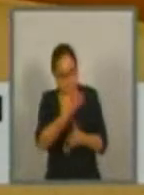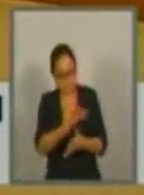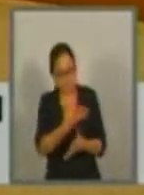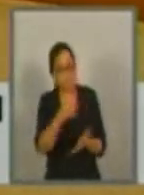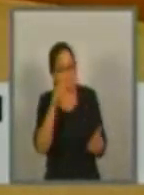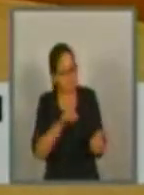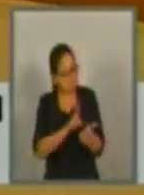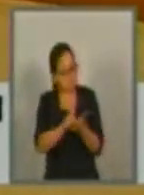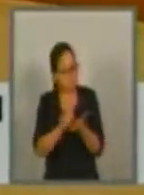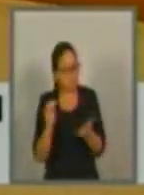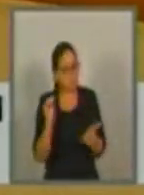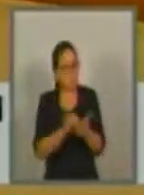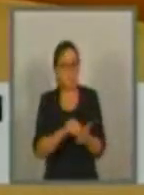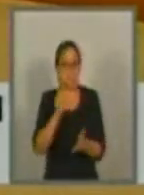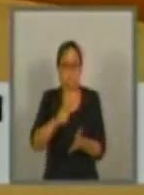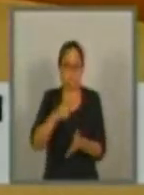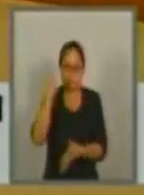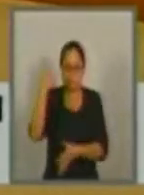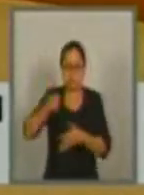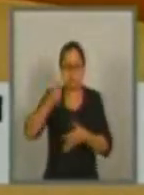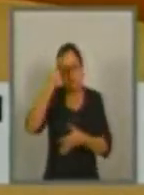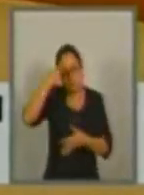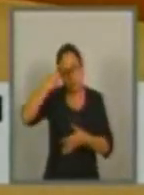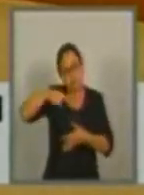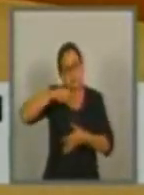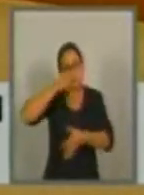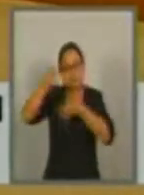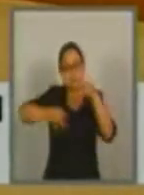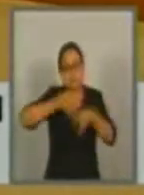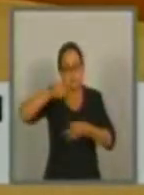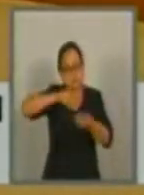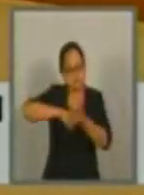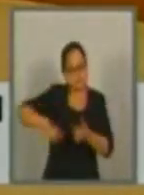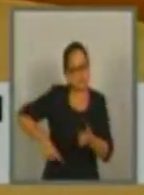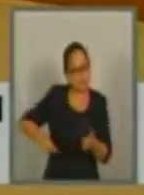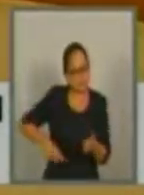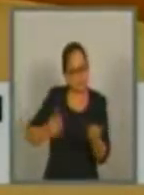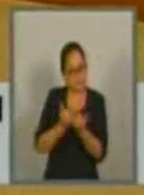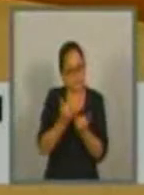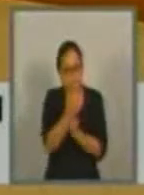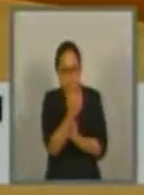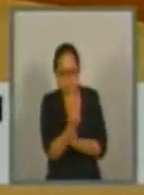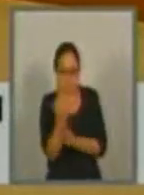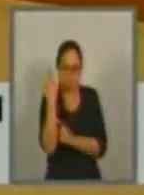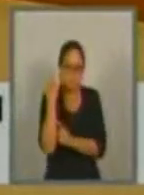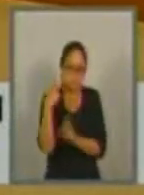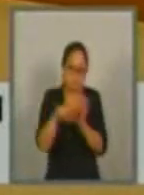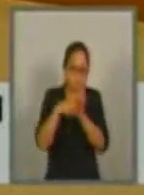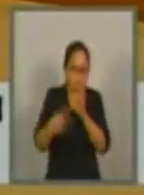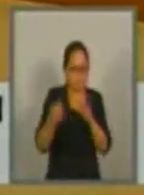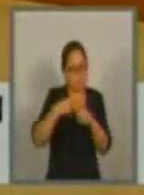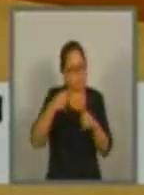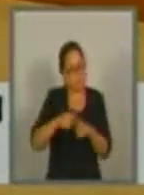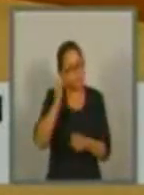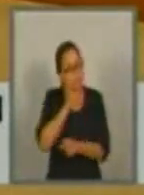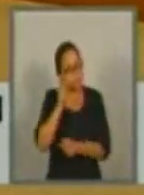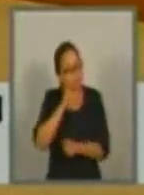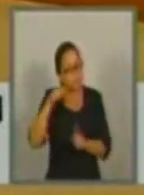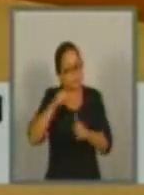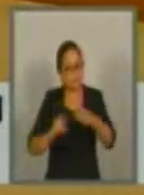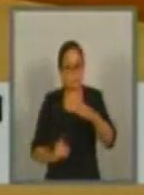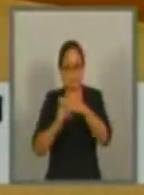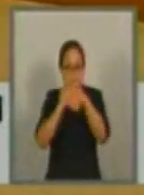expresión en la difusión y contratación de propaganda gubernamental a los medios de comunicación, respetando los